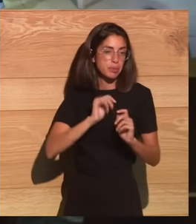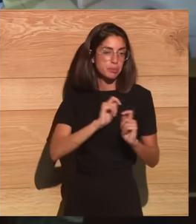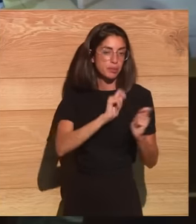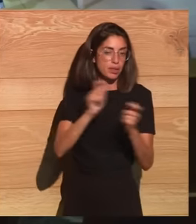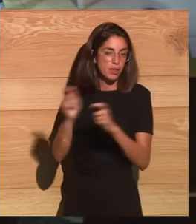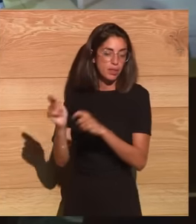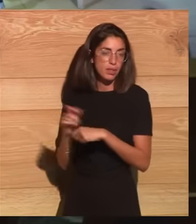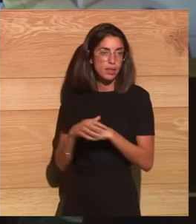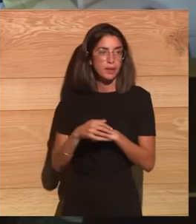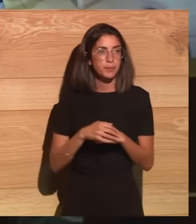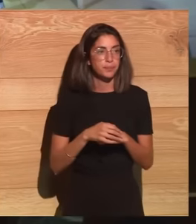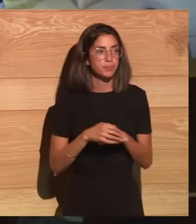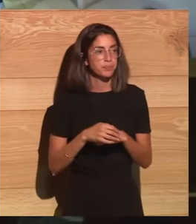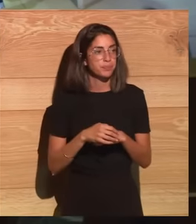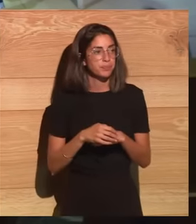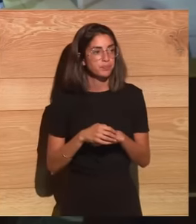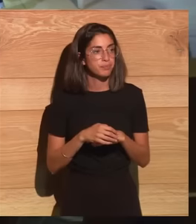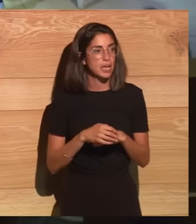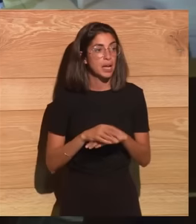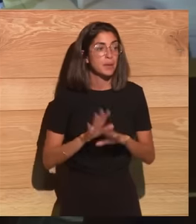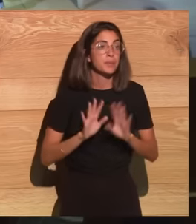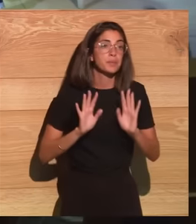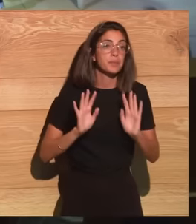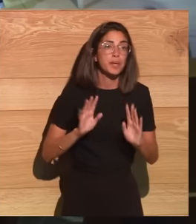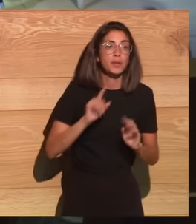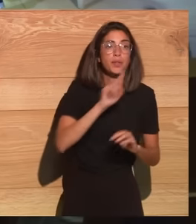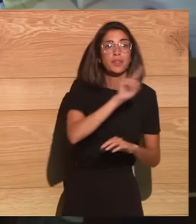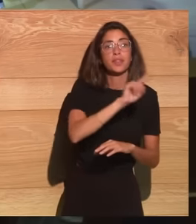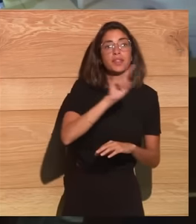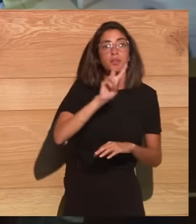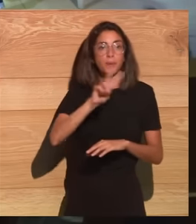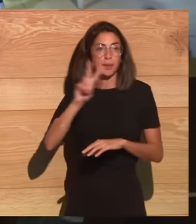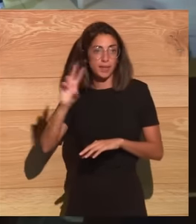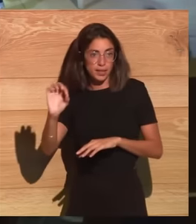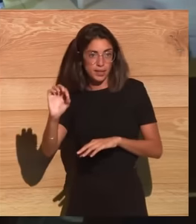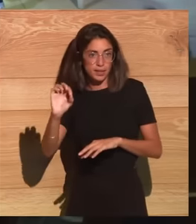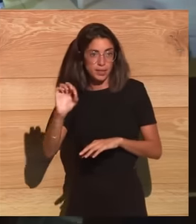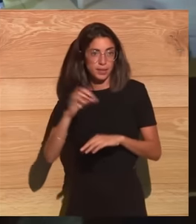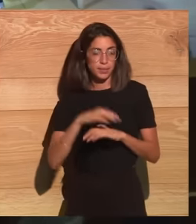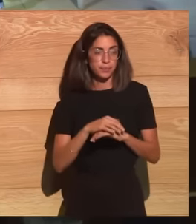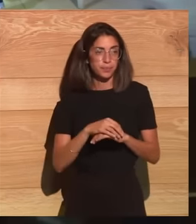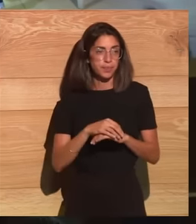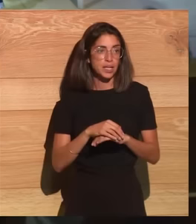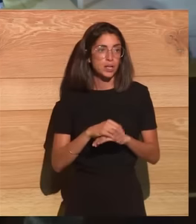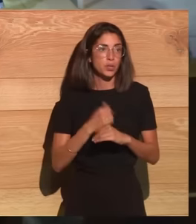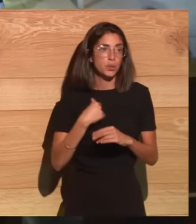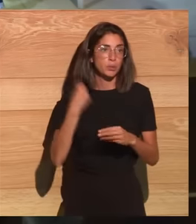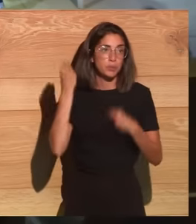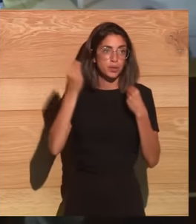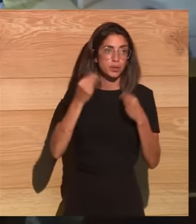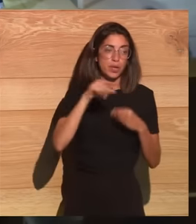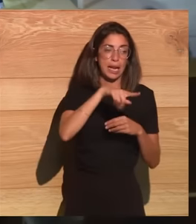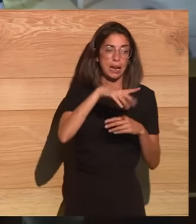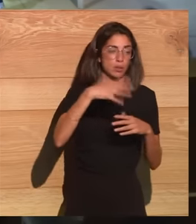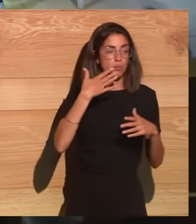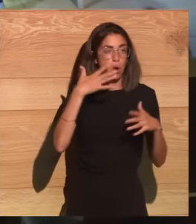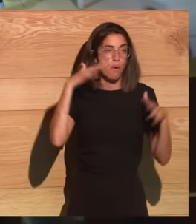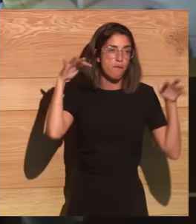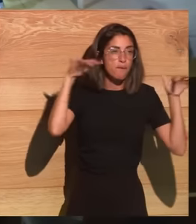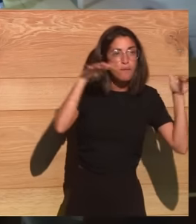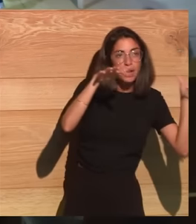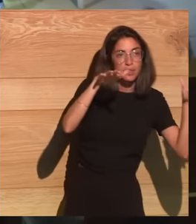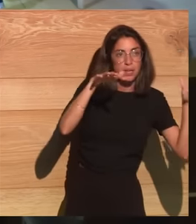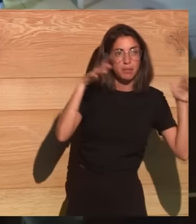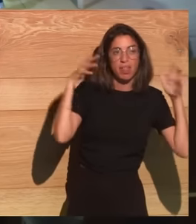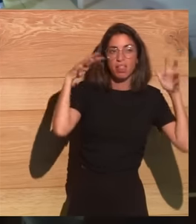otro... Umberto Eco, teniendo en cuenta que tiene como 120, yo creo que... Se murió siendo un fantasma, porque fue un fantasma toda su puta vida.